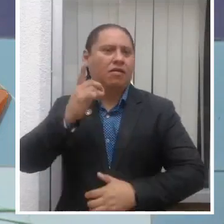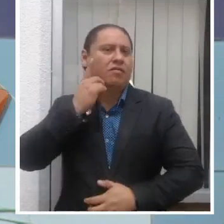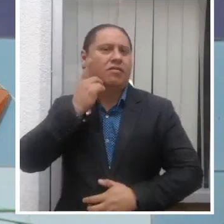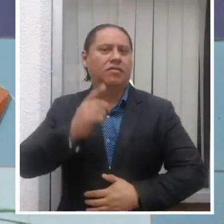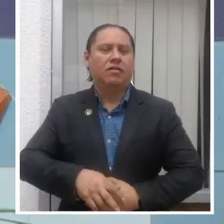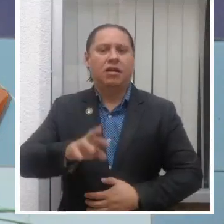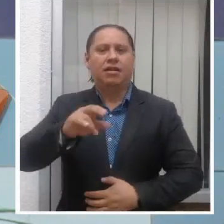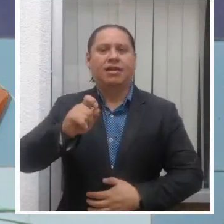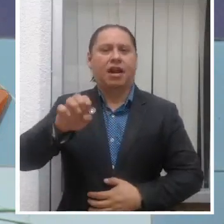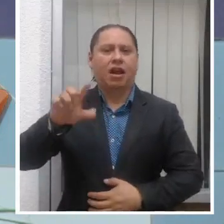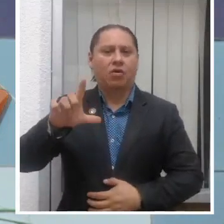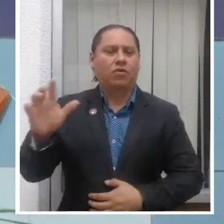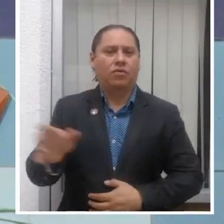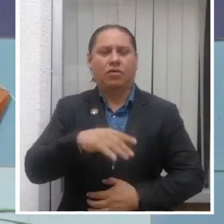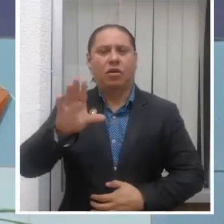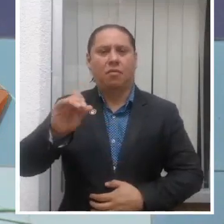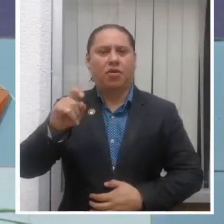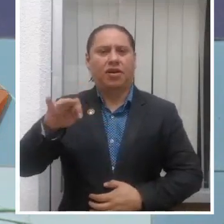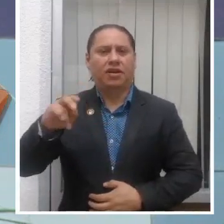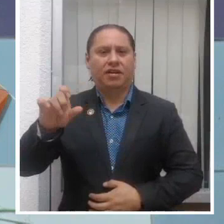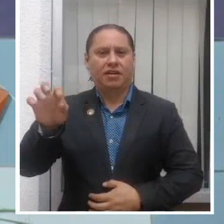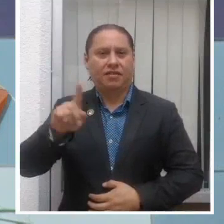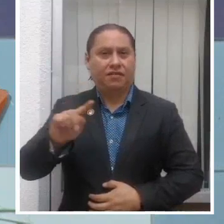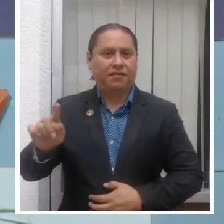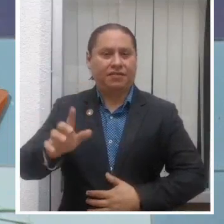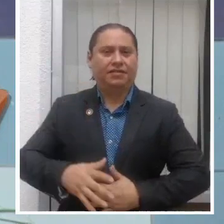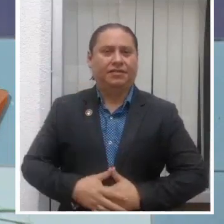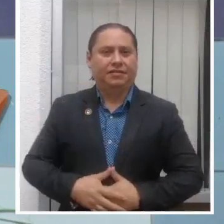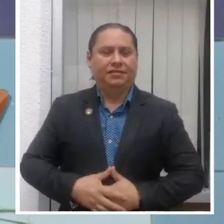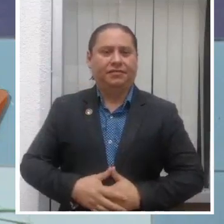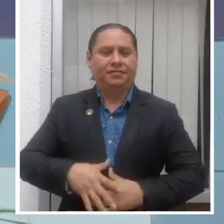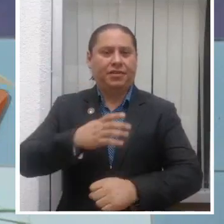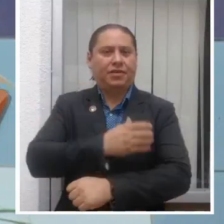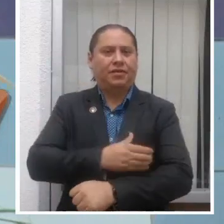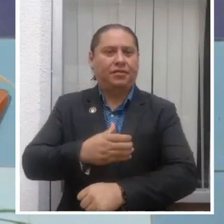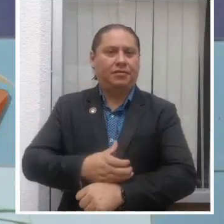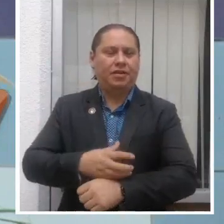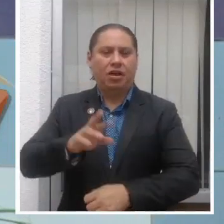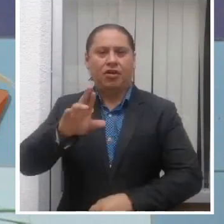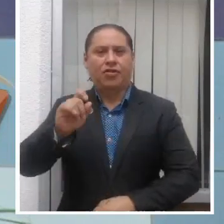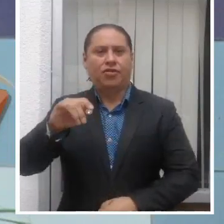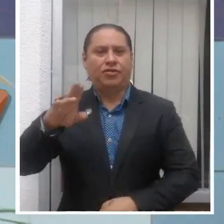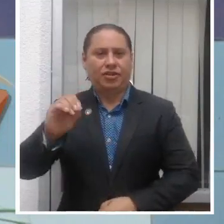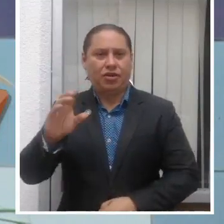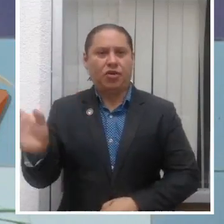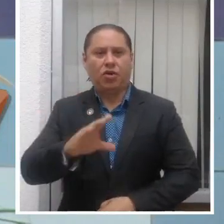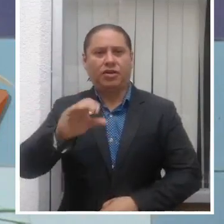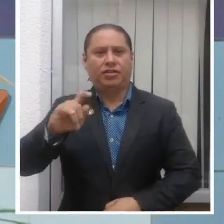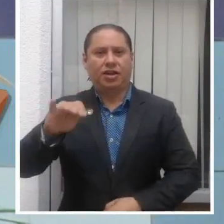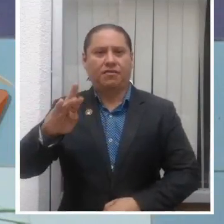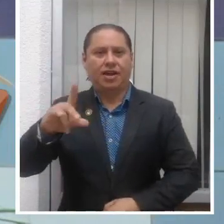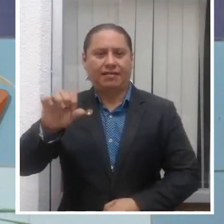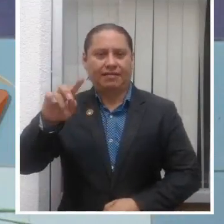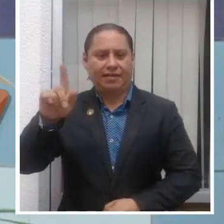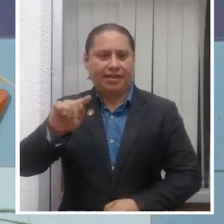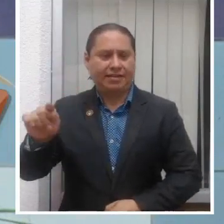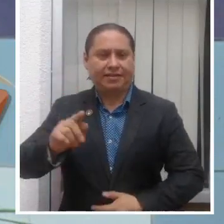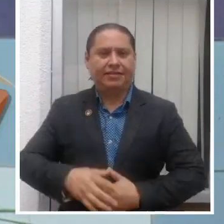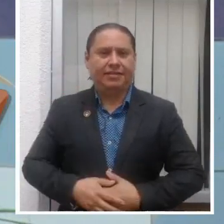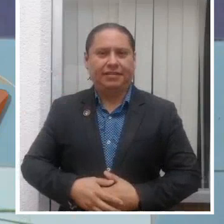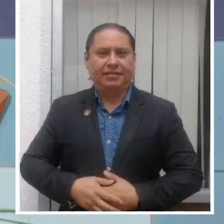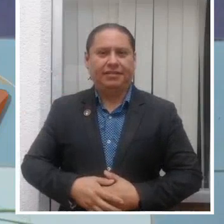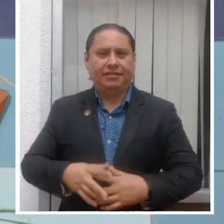diputado Raúl Bonifaz, que la compañera Rocío Cervantes, que habían